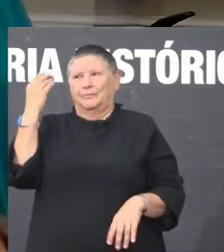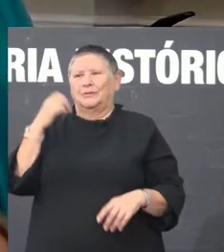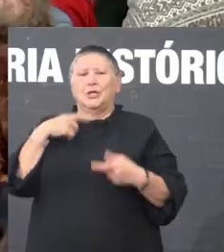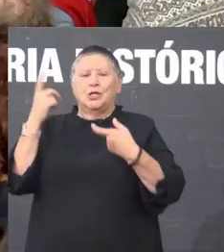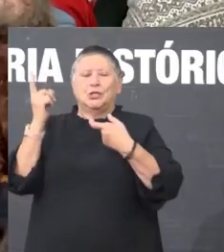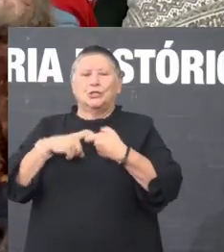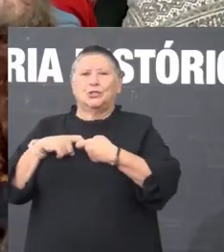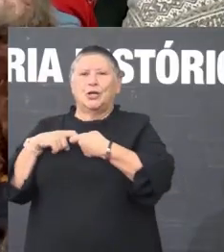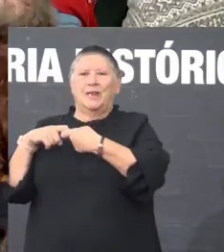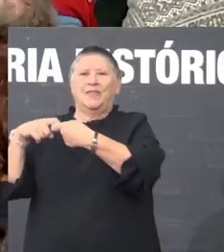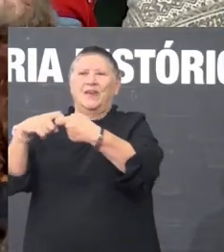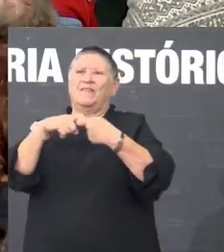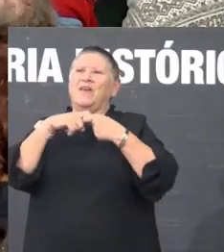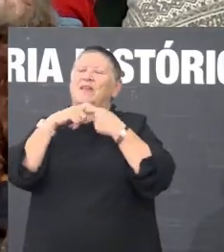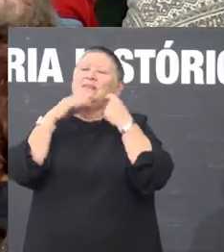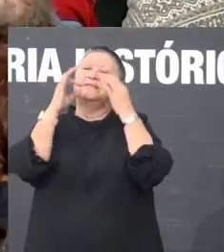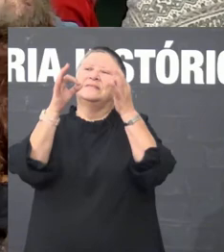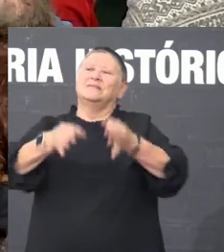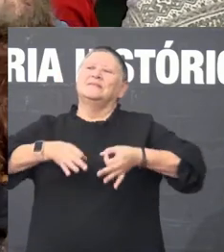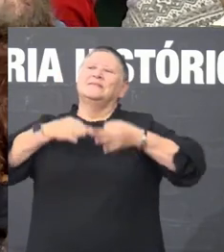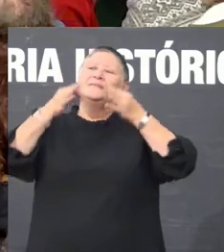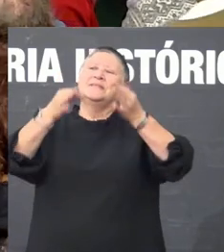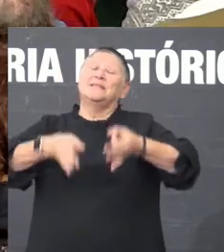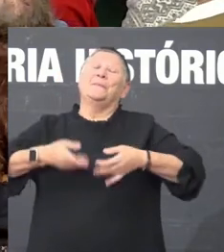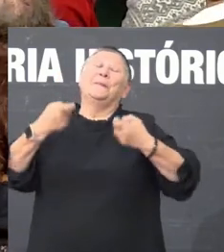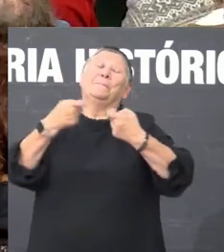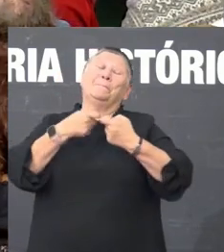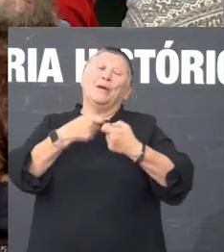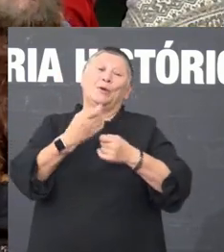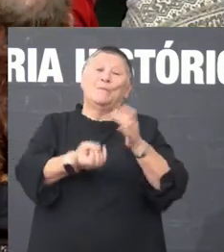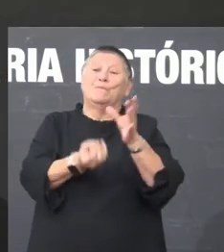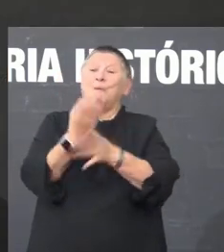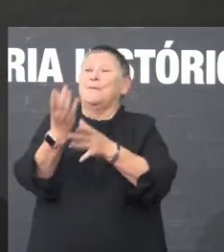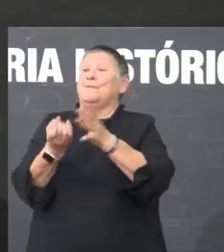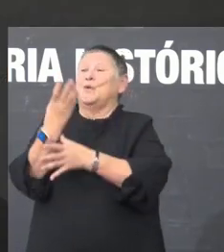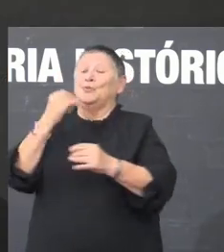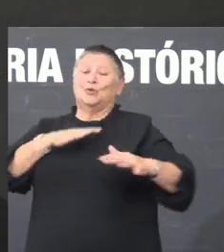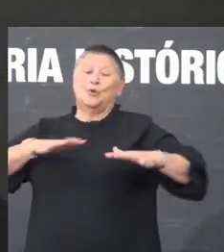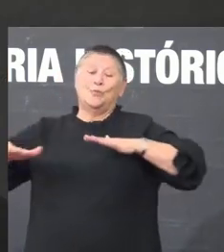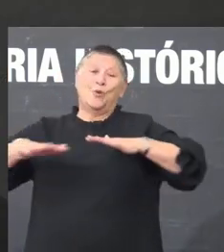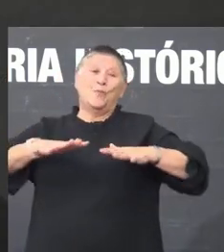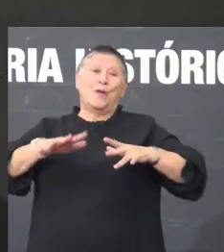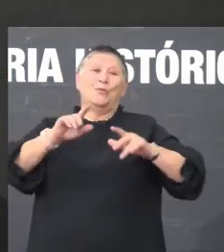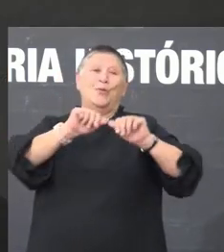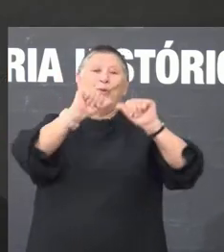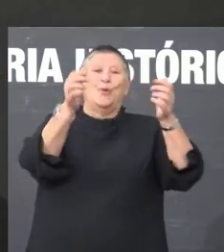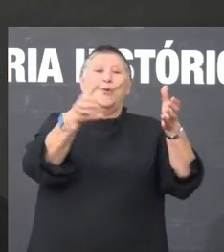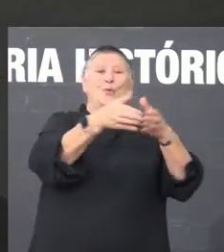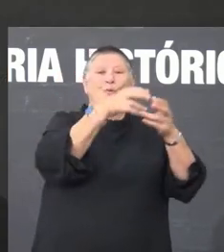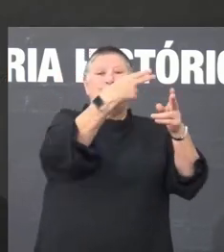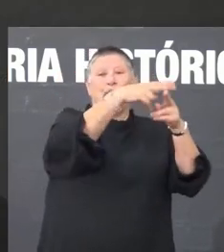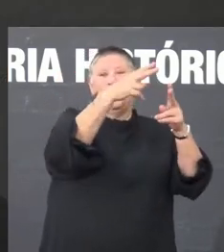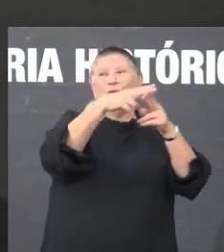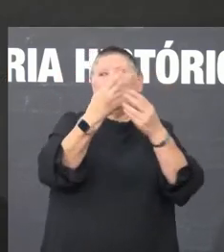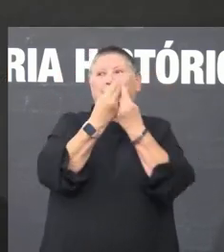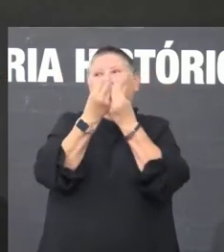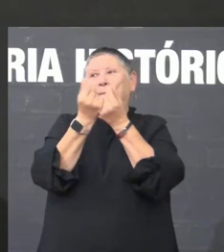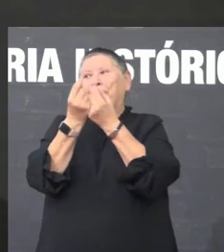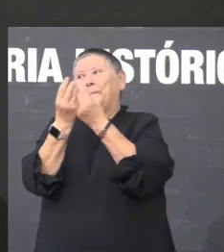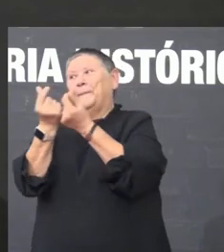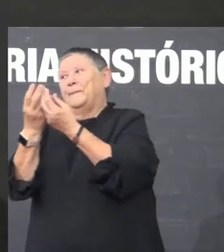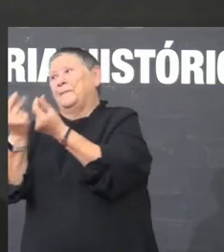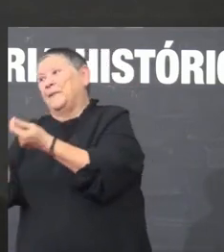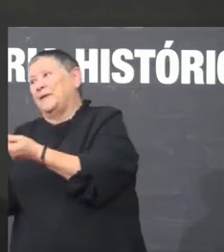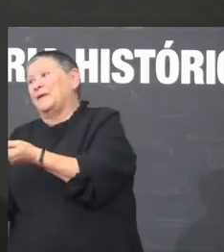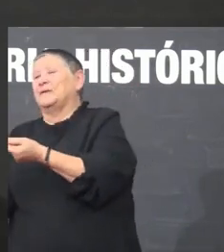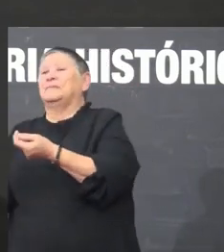Solidaridad siempre. Lo que pasa es que ha habido tantos movimientos, sobre todo en Cataluña, de formaciones políticas que han desaparecido, se han rehecho,